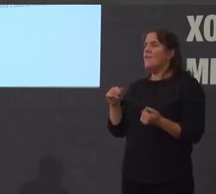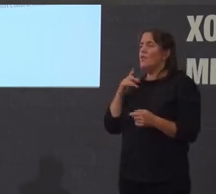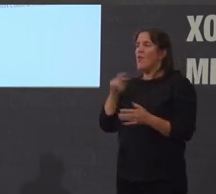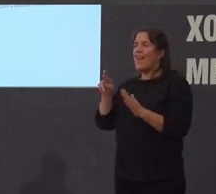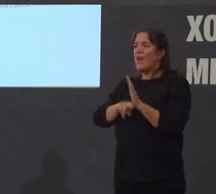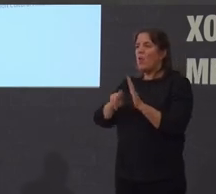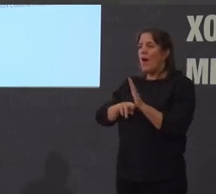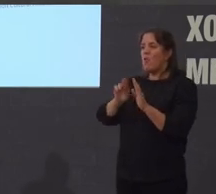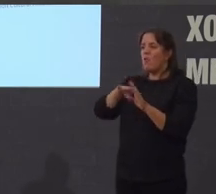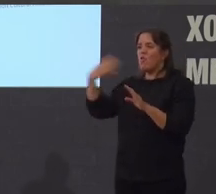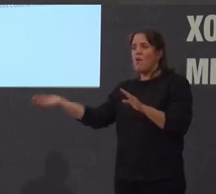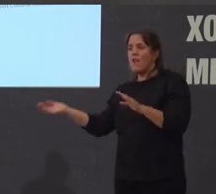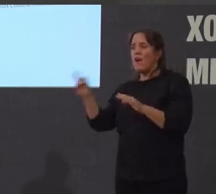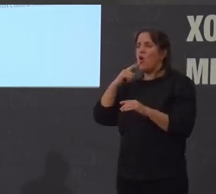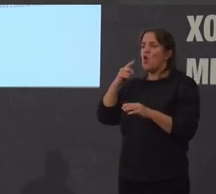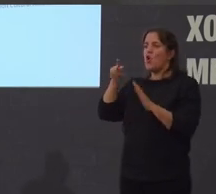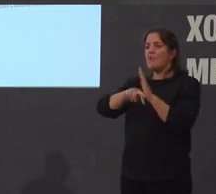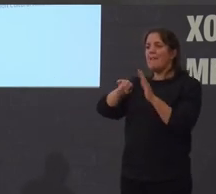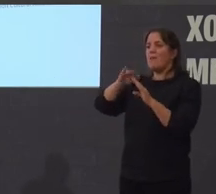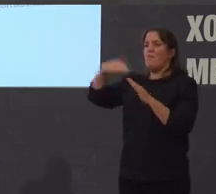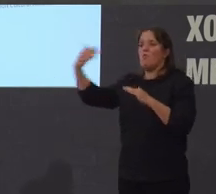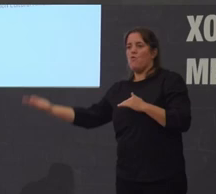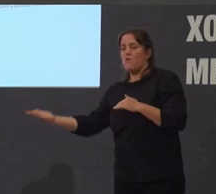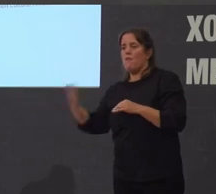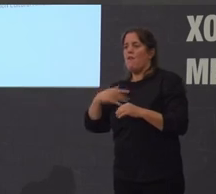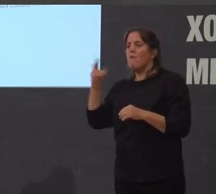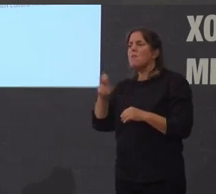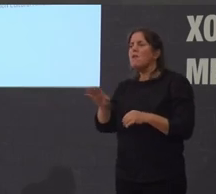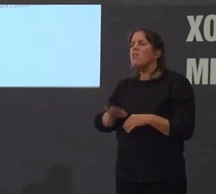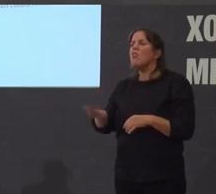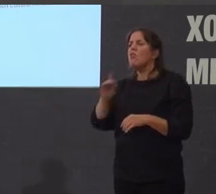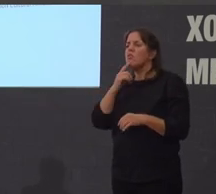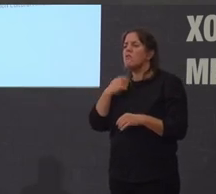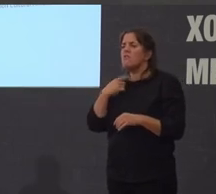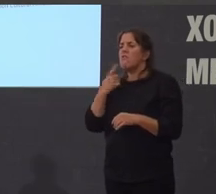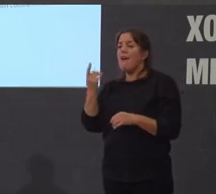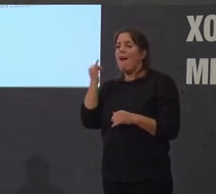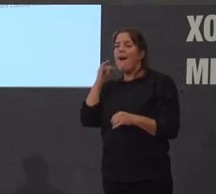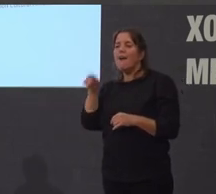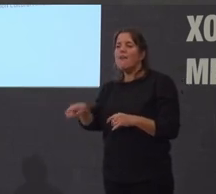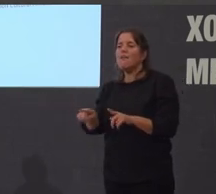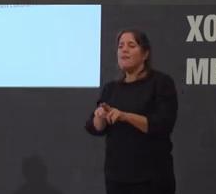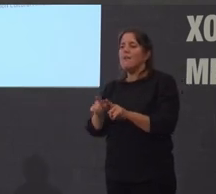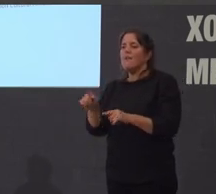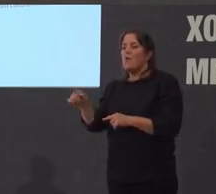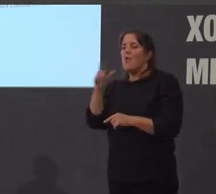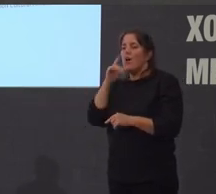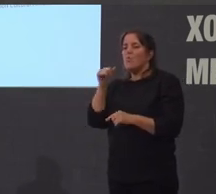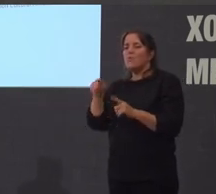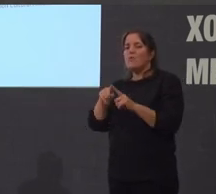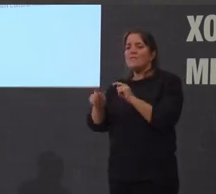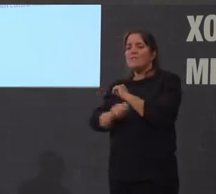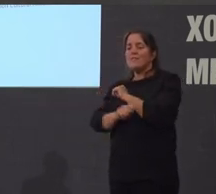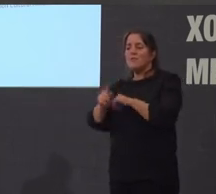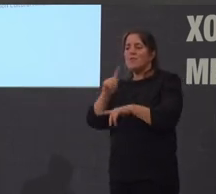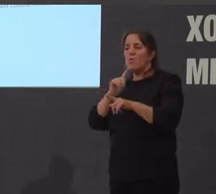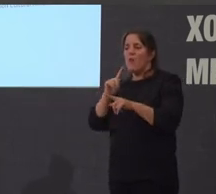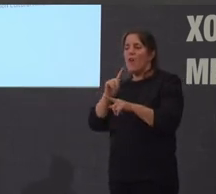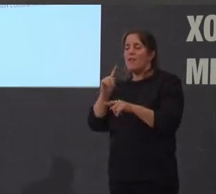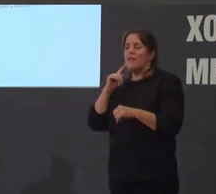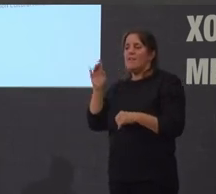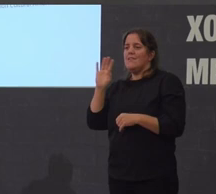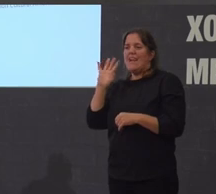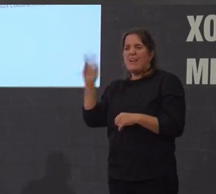nuestra normativa que vendada por la existencia de unas tramas criminales de